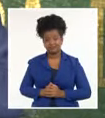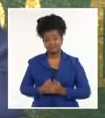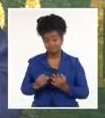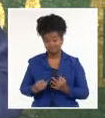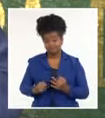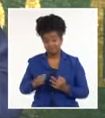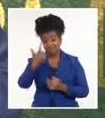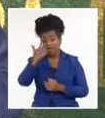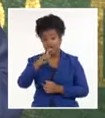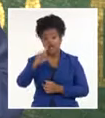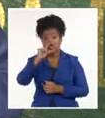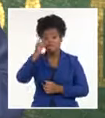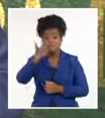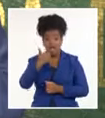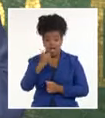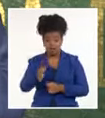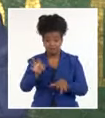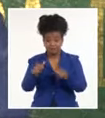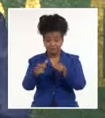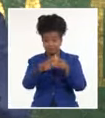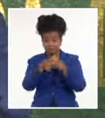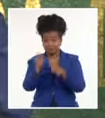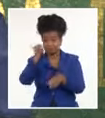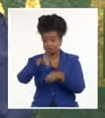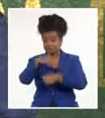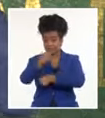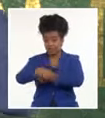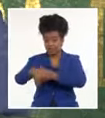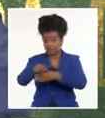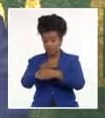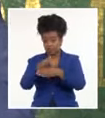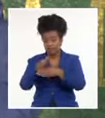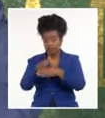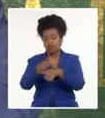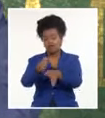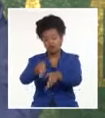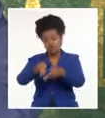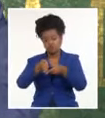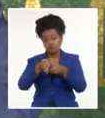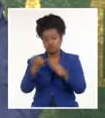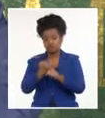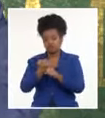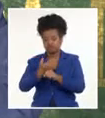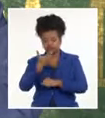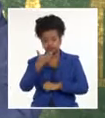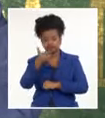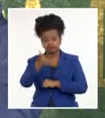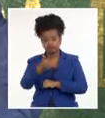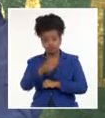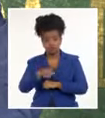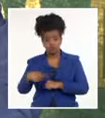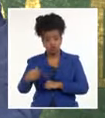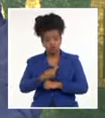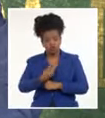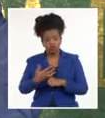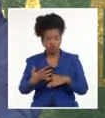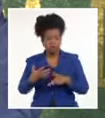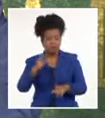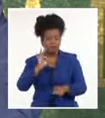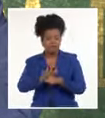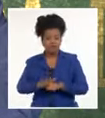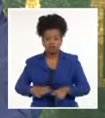otras instancias de integración se verán beneficiadas de eso. Nosotros somos impulsores